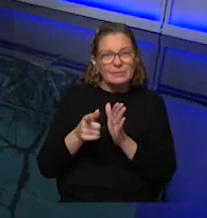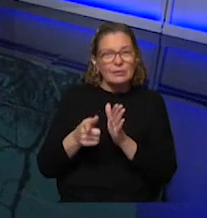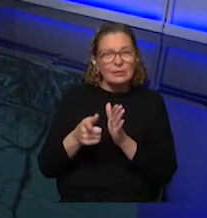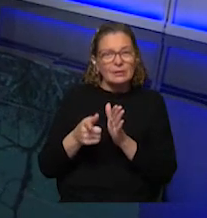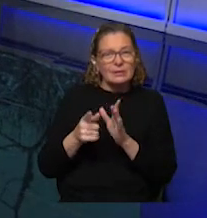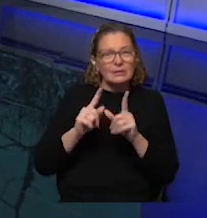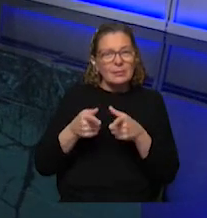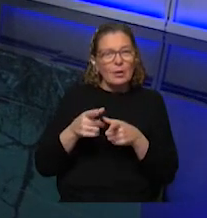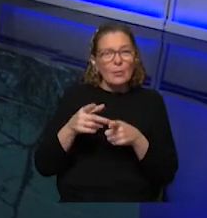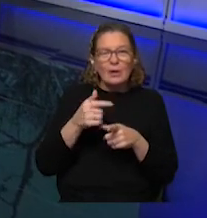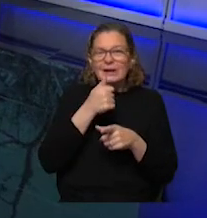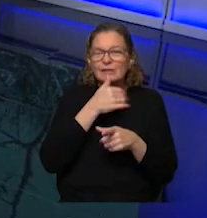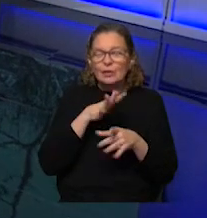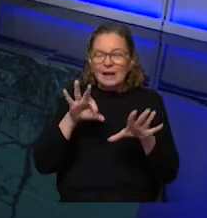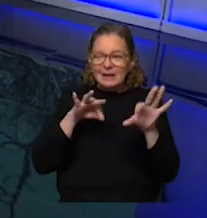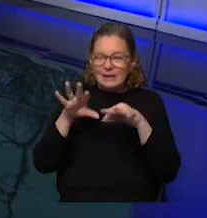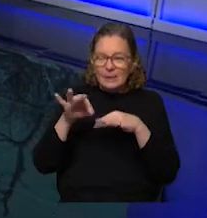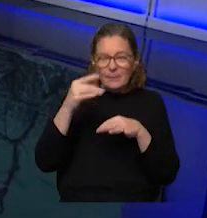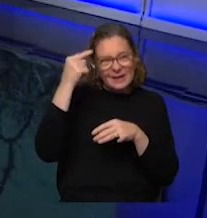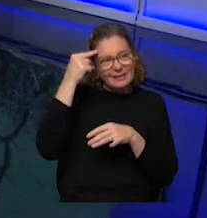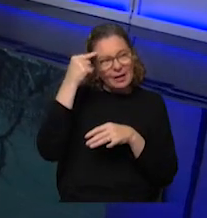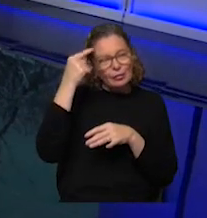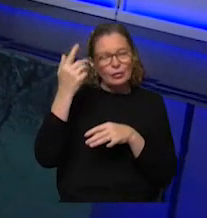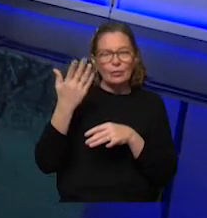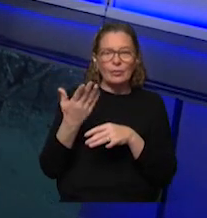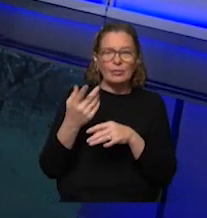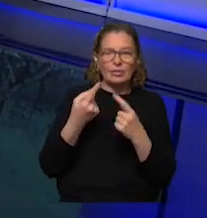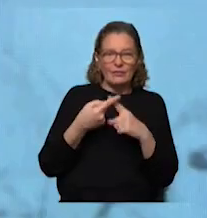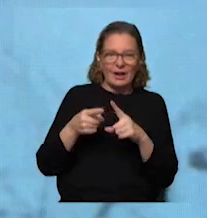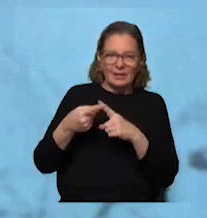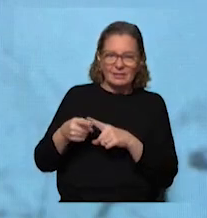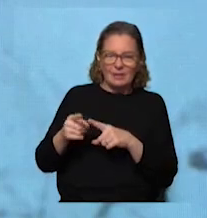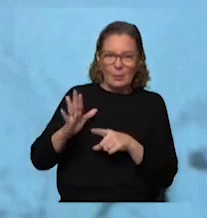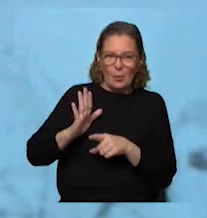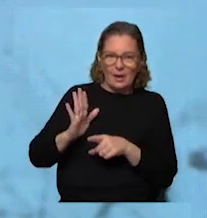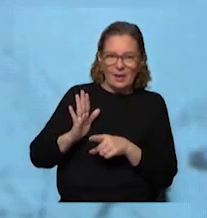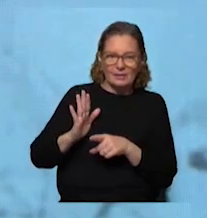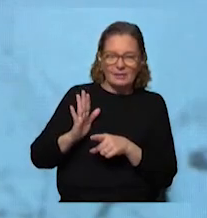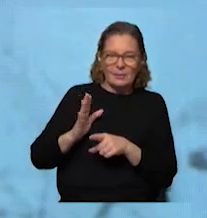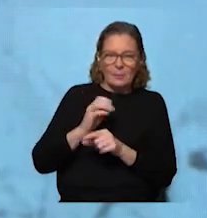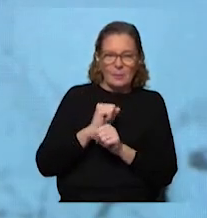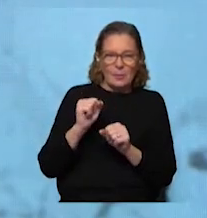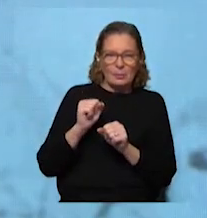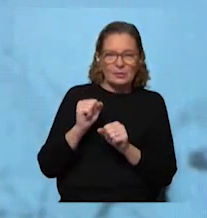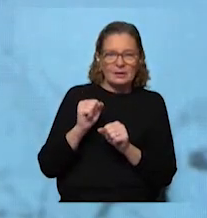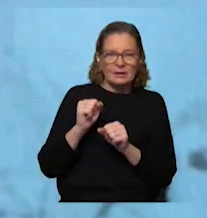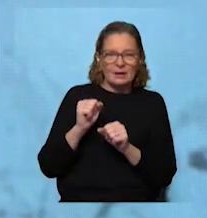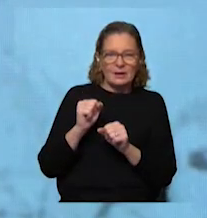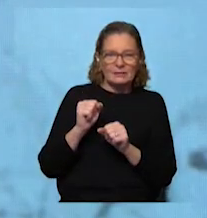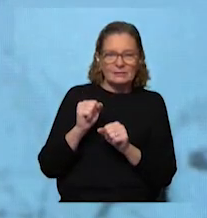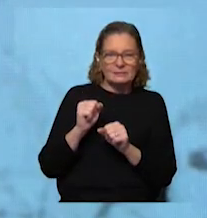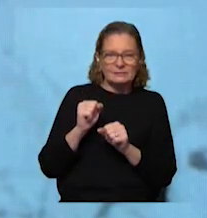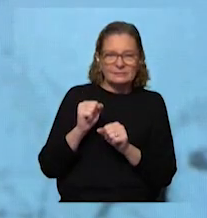y después Cómo elegir las historias bueno pensando que las distintas mujeres pudieran cubrir